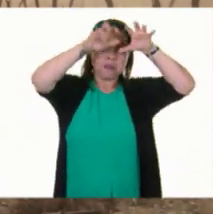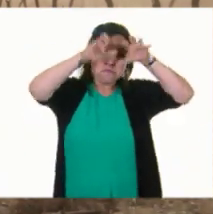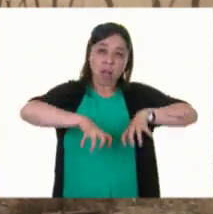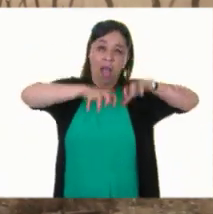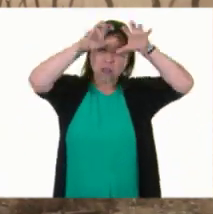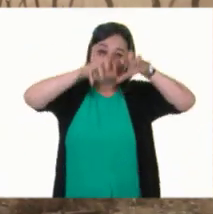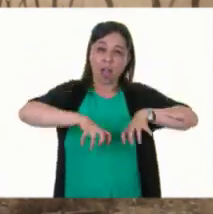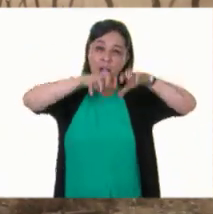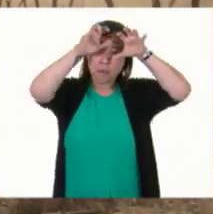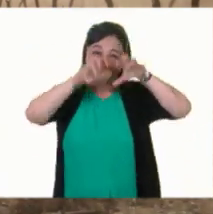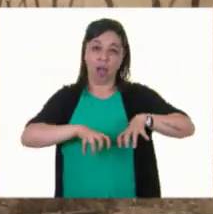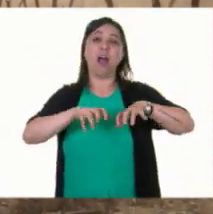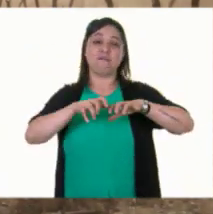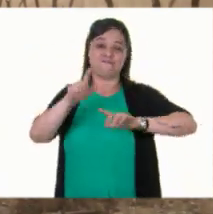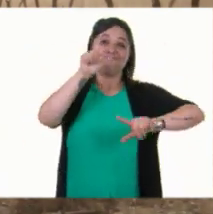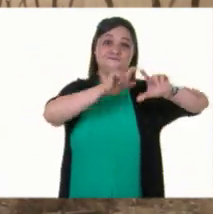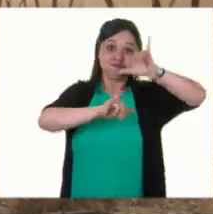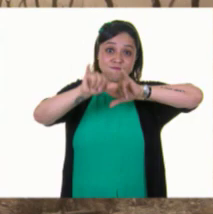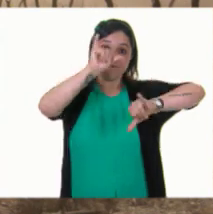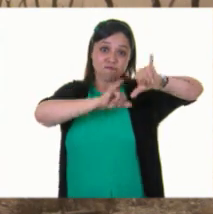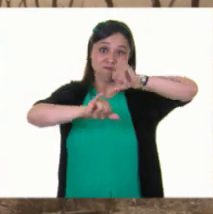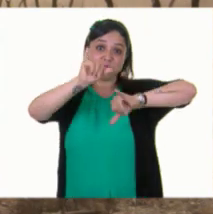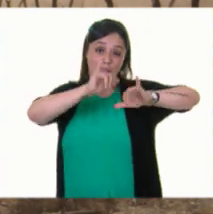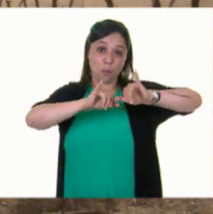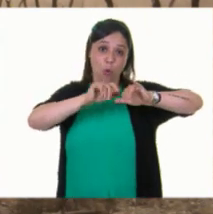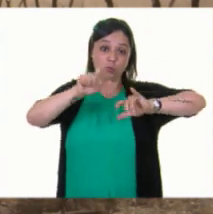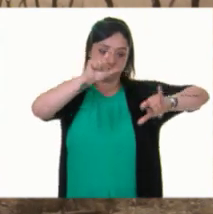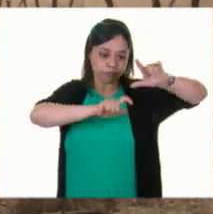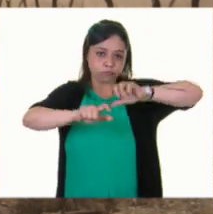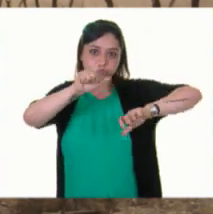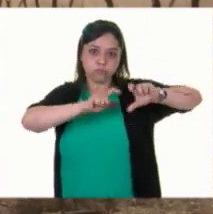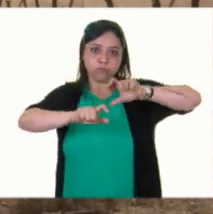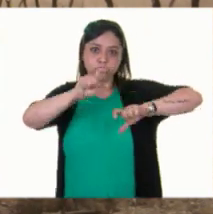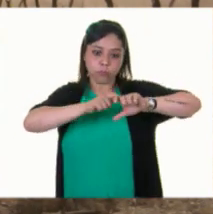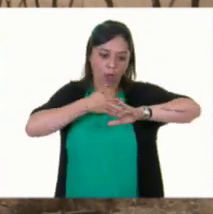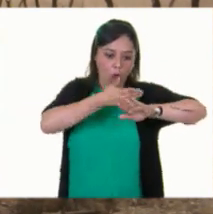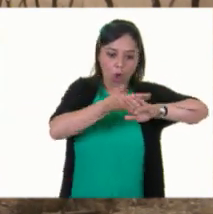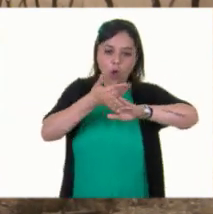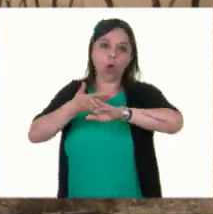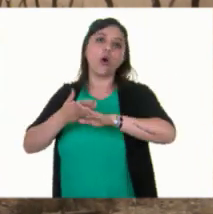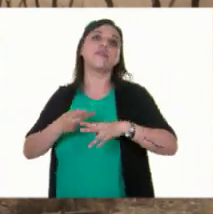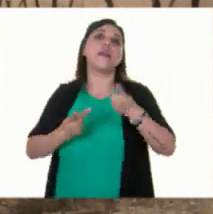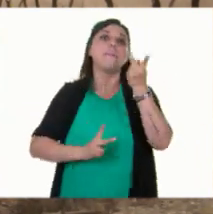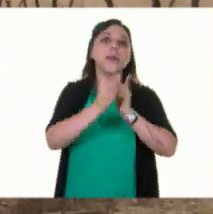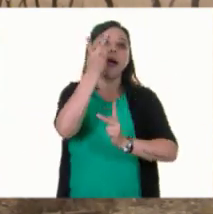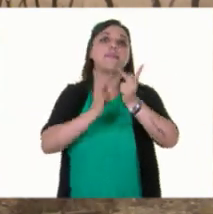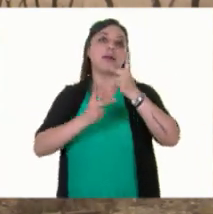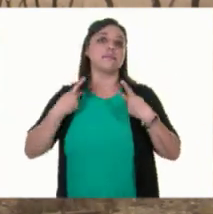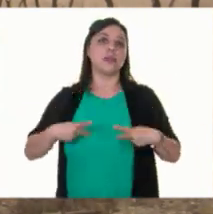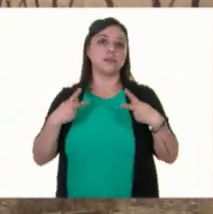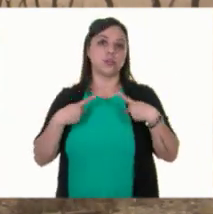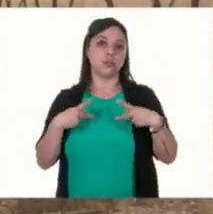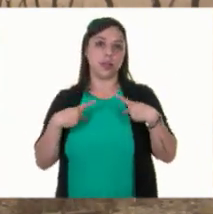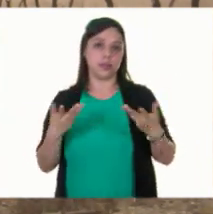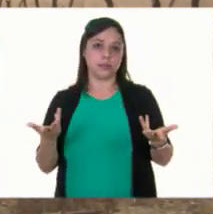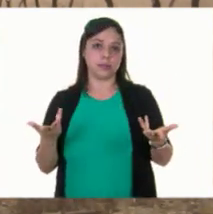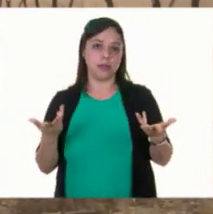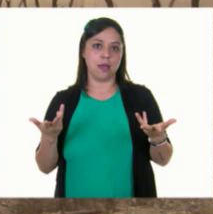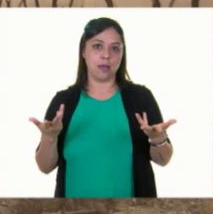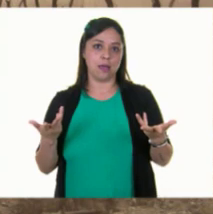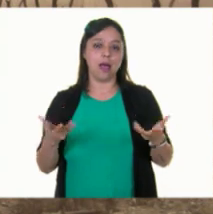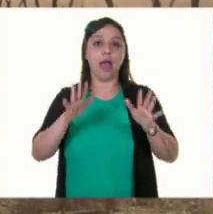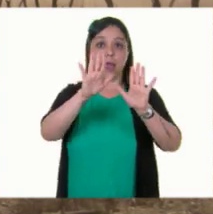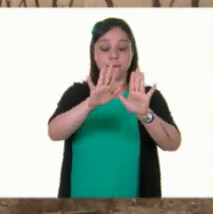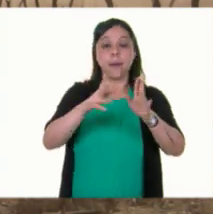normal, lo que genera consecuencias severas en los seres vivos, sobre todo para la vegetación. Entonces, ¿el ser humano al